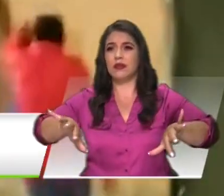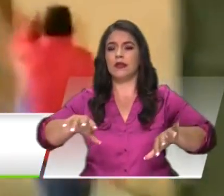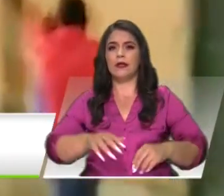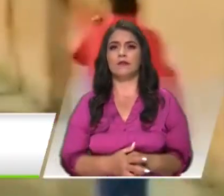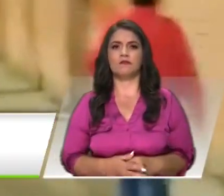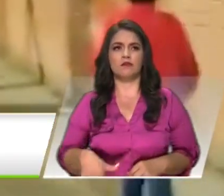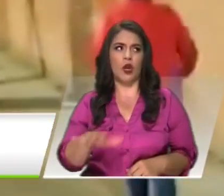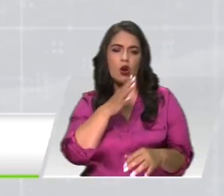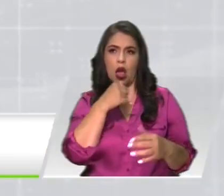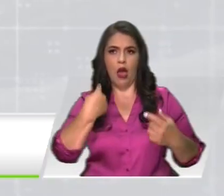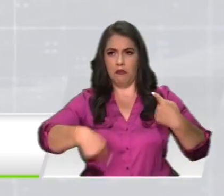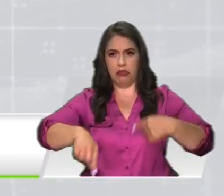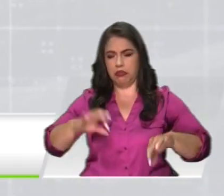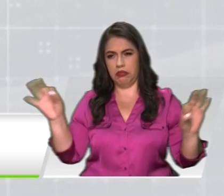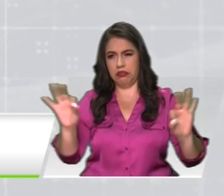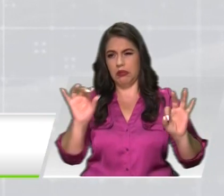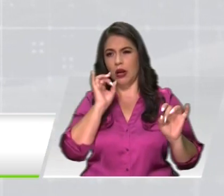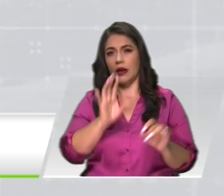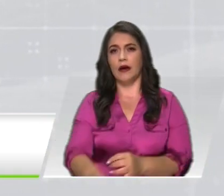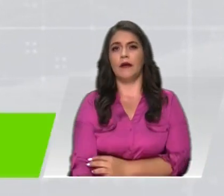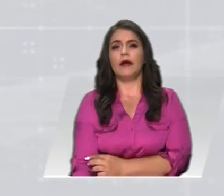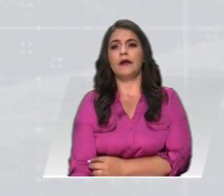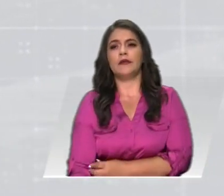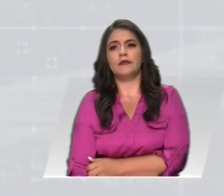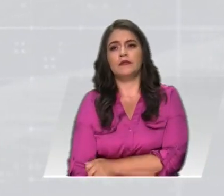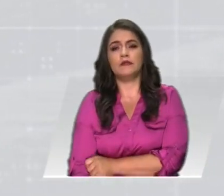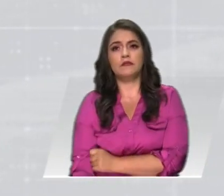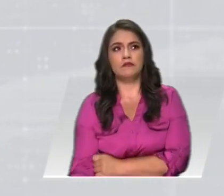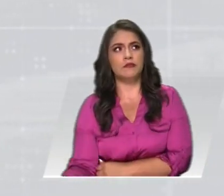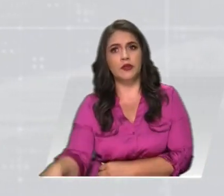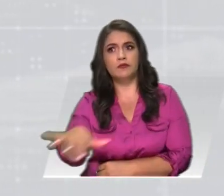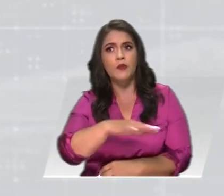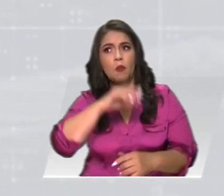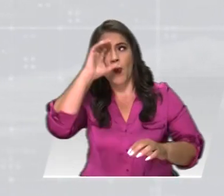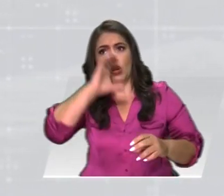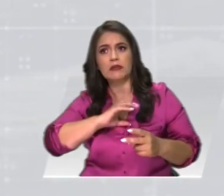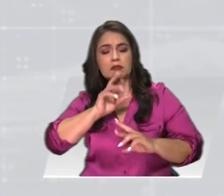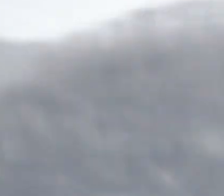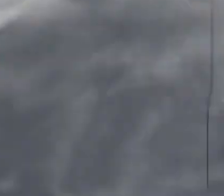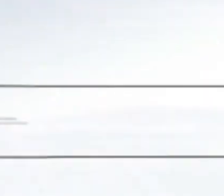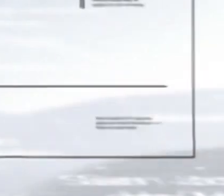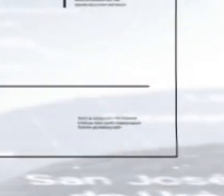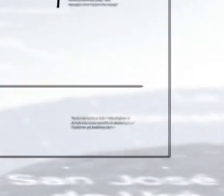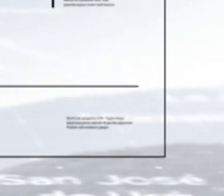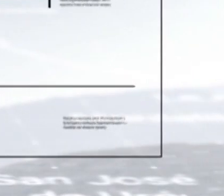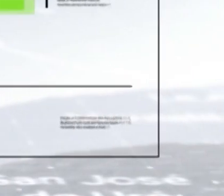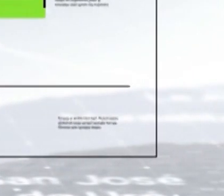no dejó lesionados graves. Las autoridades aún no se pronuncian sobre los hechos.